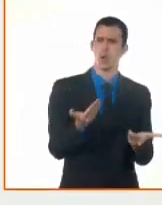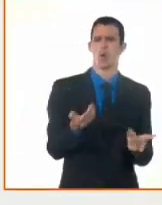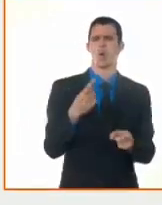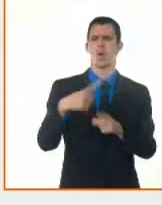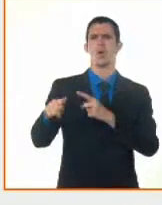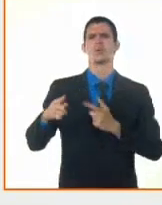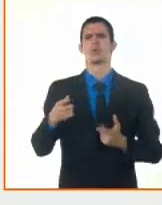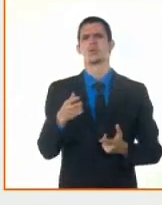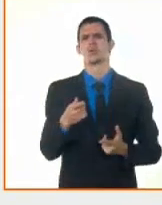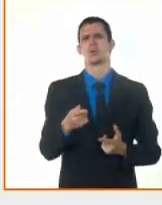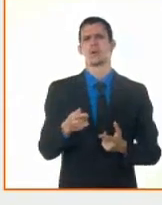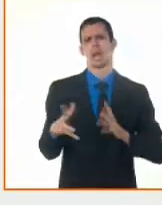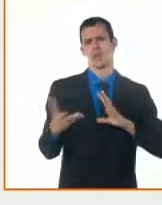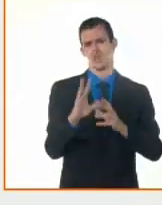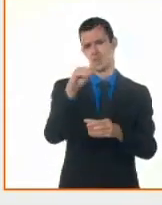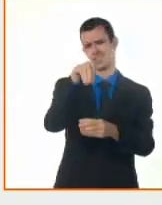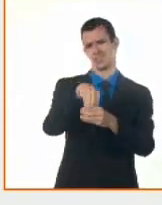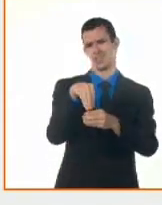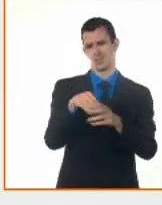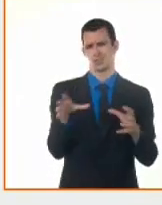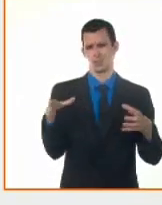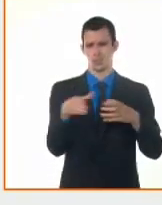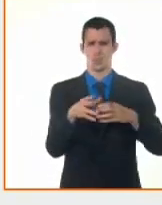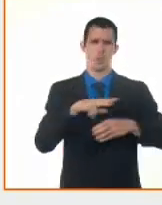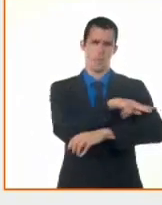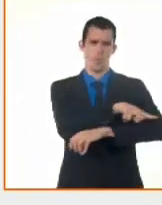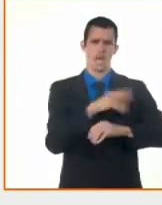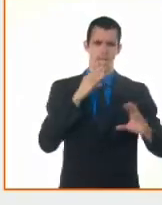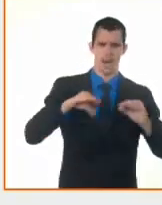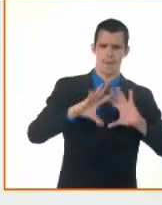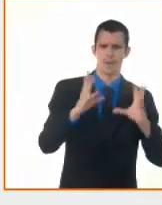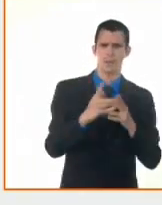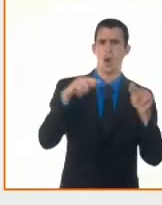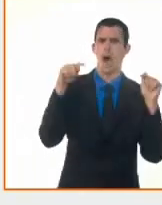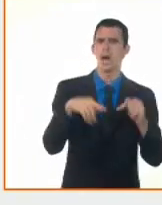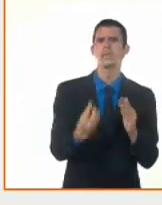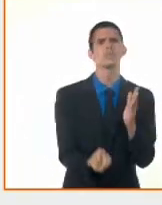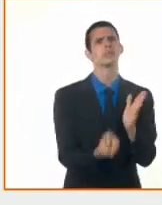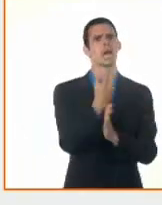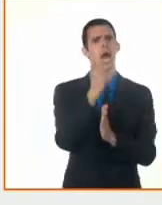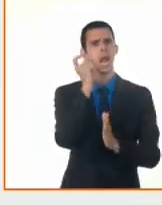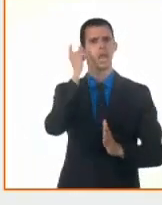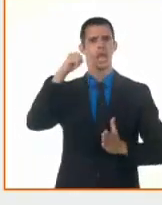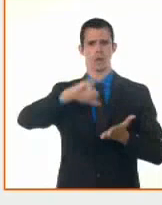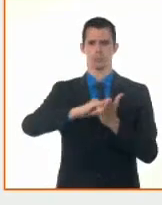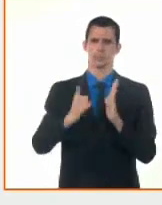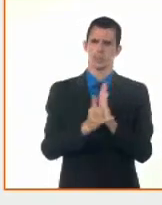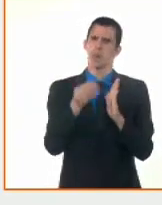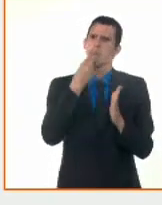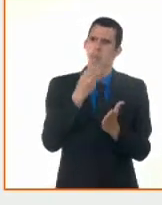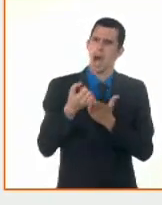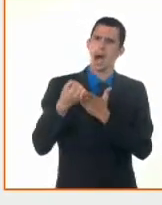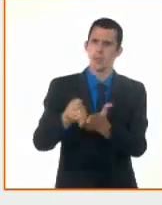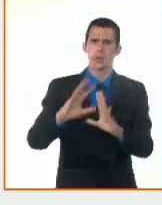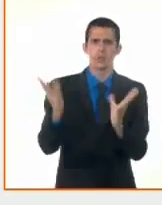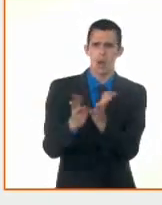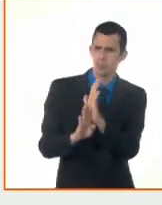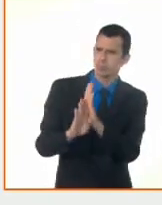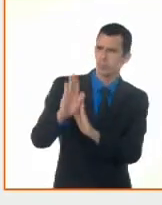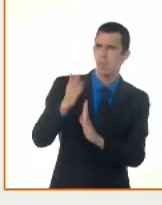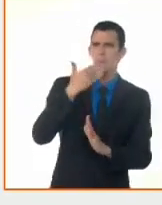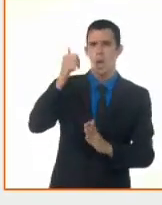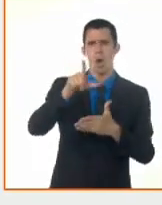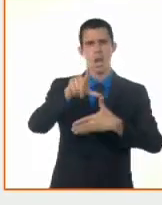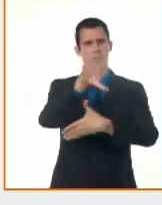del propio mecanismo al desarrollo de algunos proyectos algunas iniciativas desde el punto de vista educativo han sido trascendentes